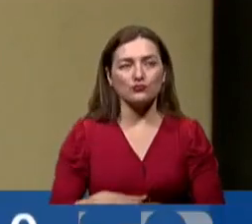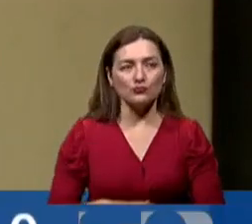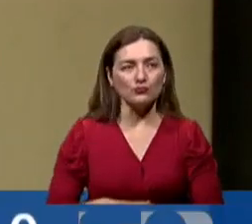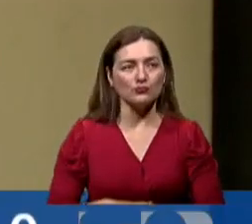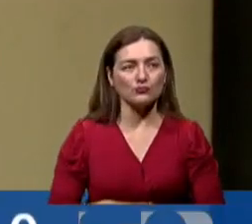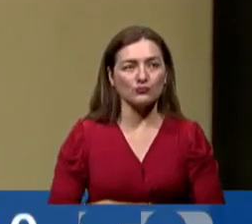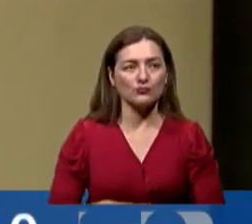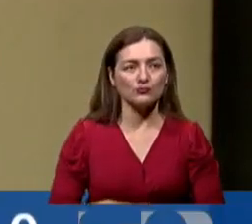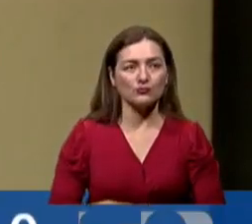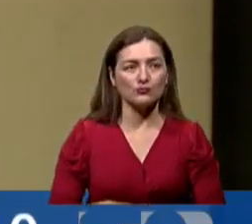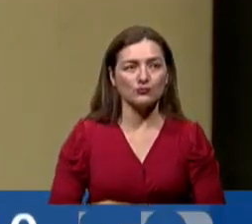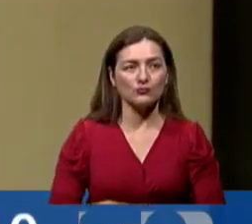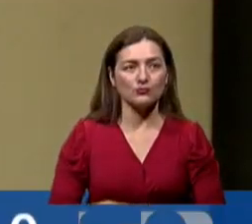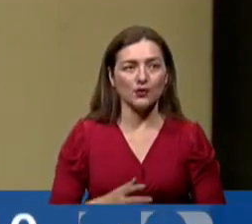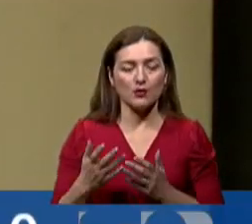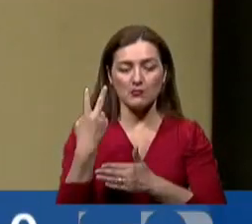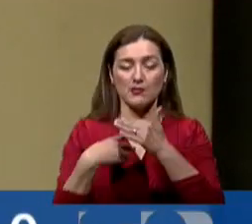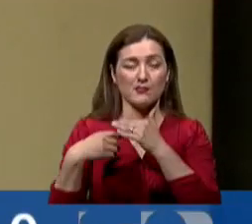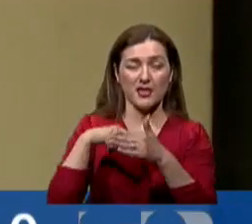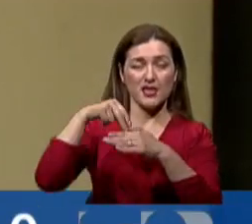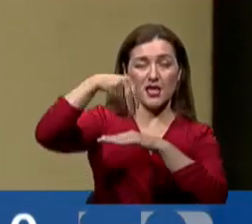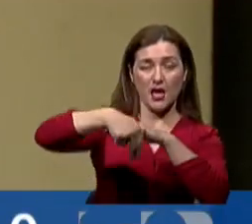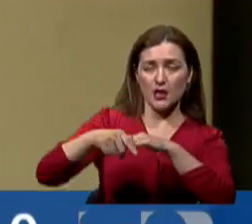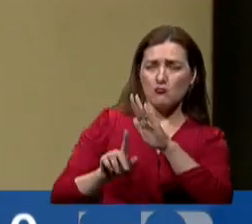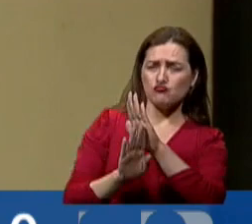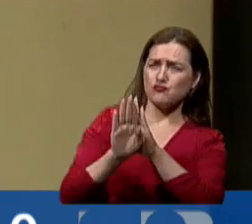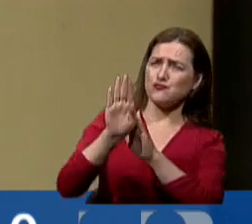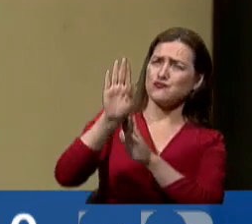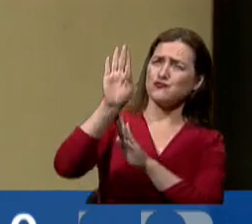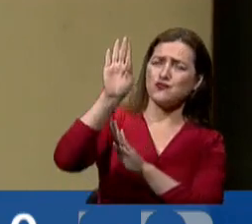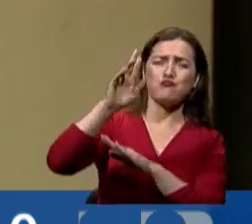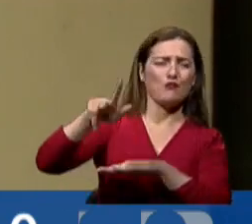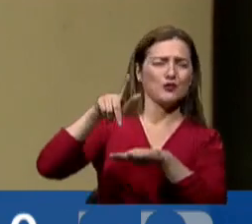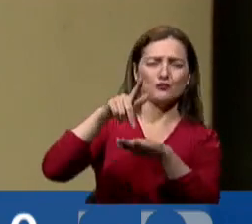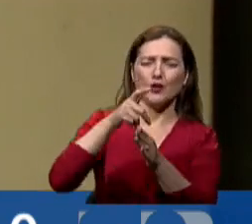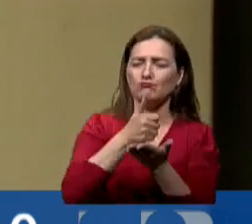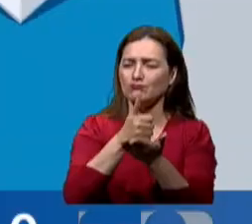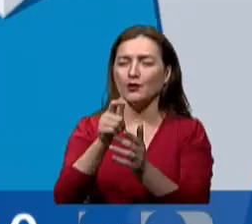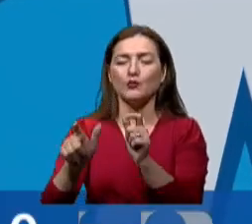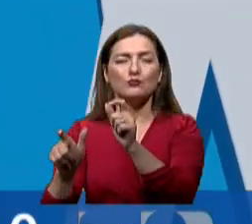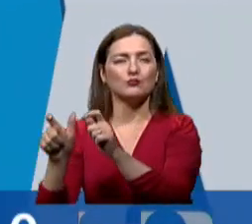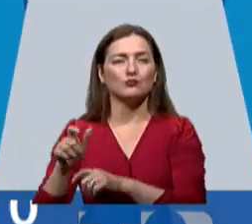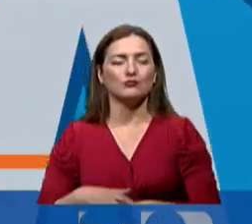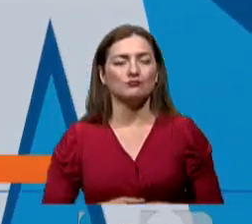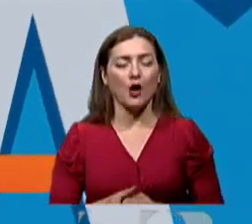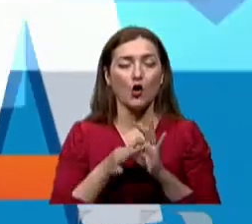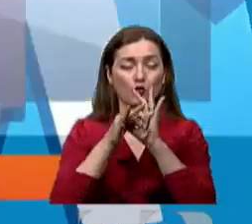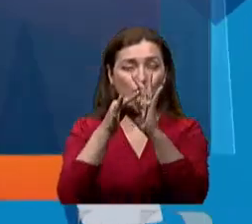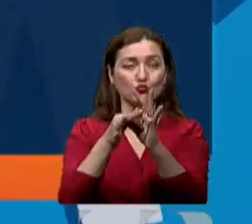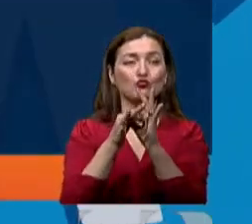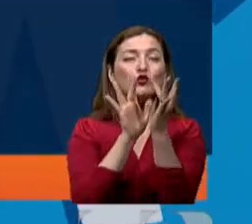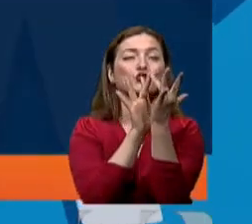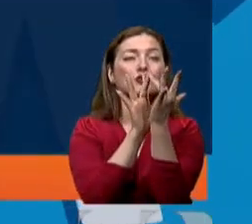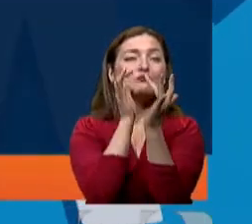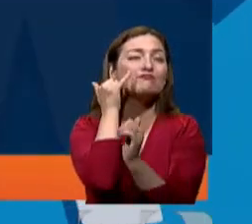realmente verla llegar lejos, que ella llegue a ser algún día grande y pueda ayudar a otras personas. Para colaborar,